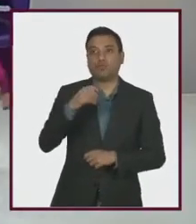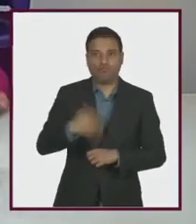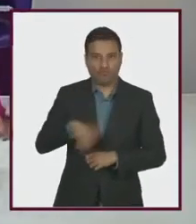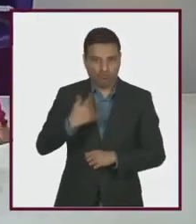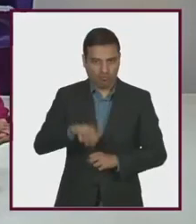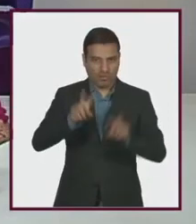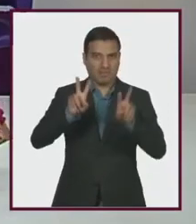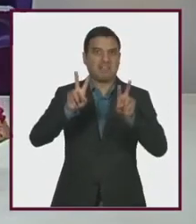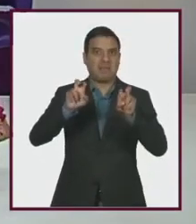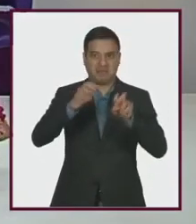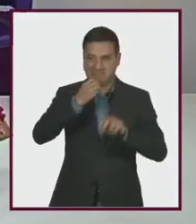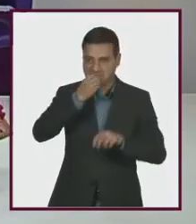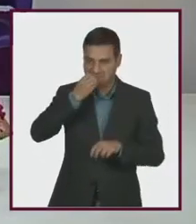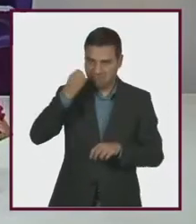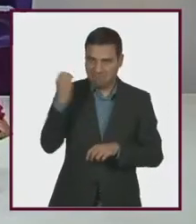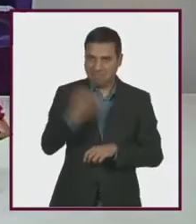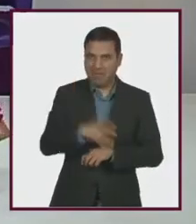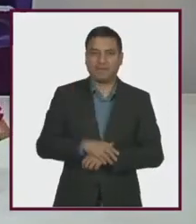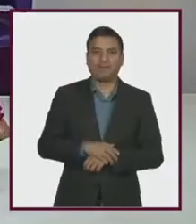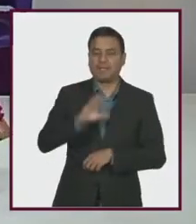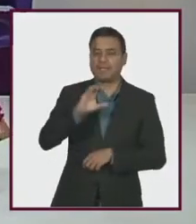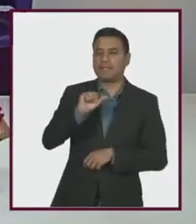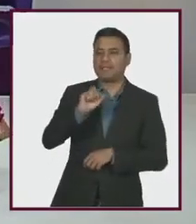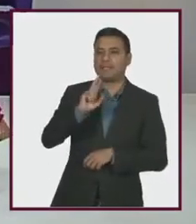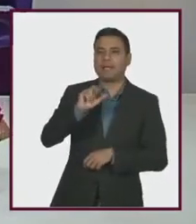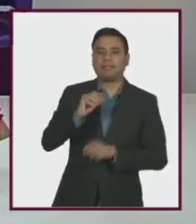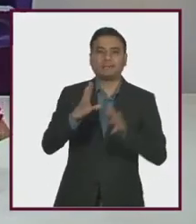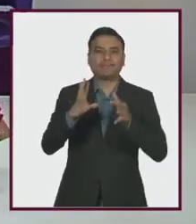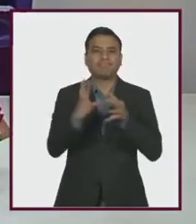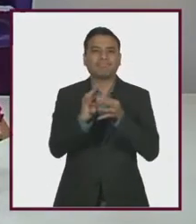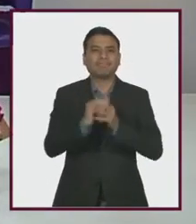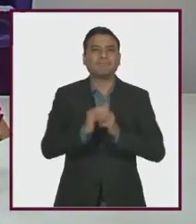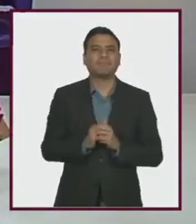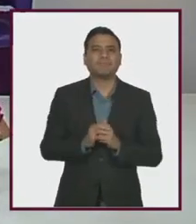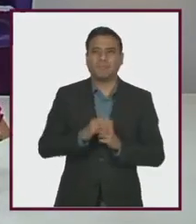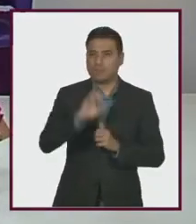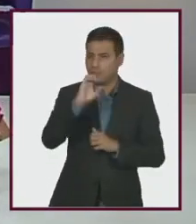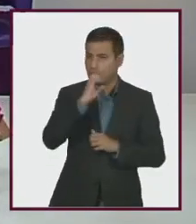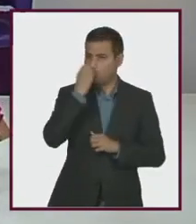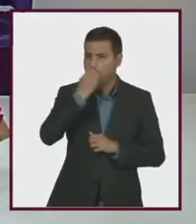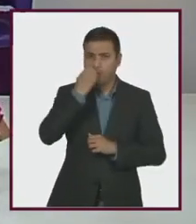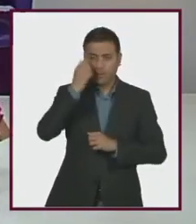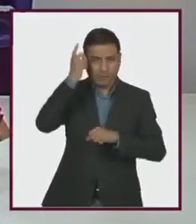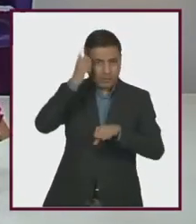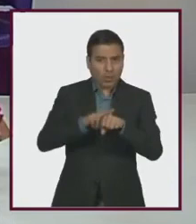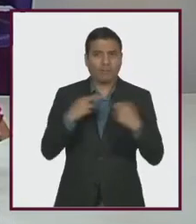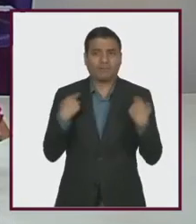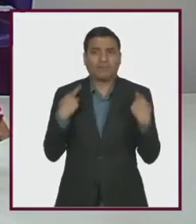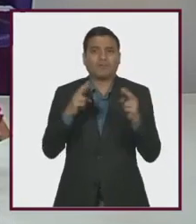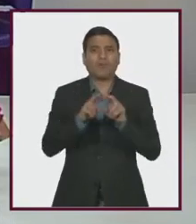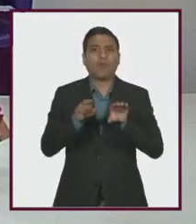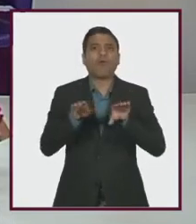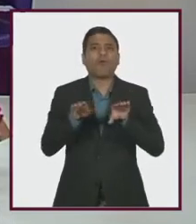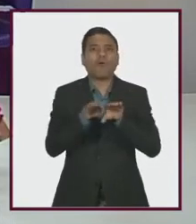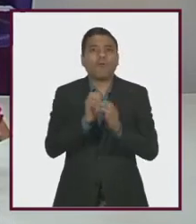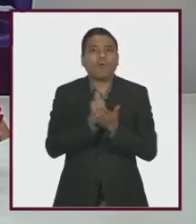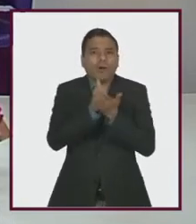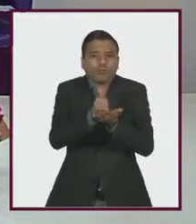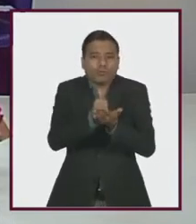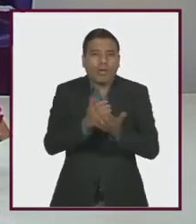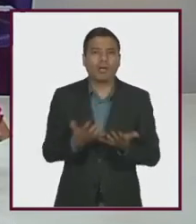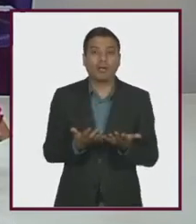te dice, doctora Gracias. Paulina. Carla María Falcón, ¿qué pueden hacer las autoridades escolares cuando son los propios familiares de los estudiantes